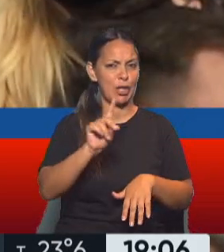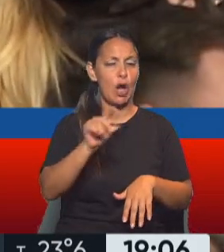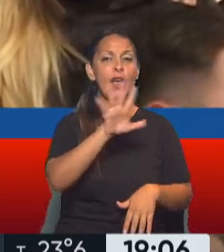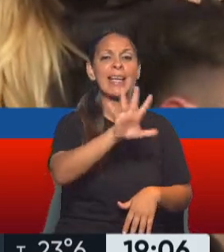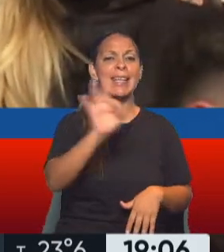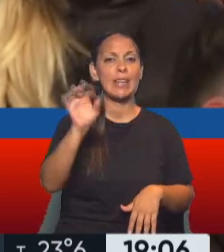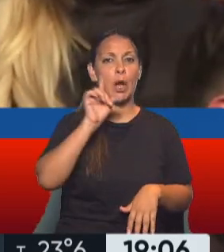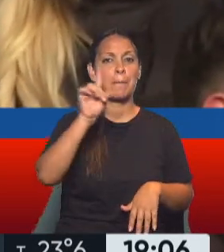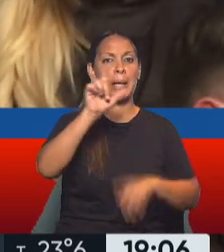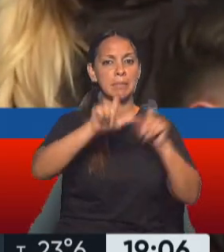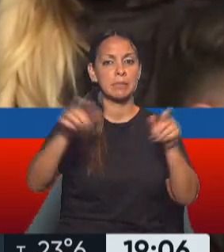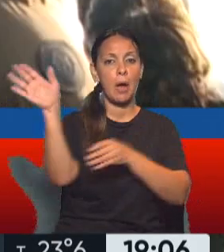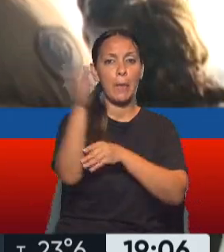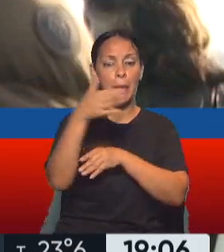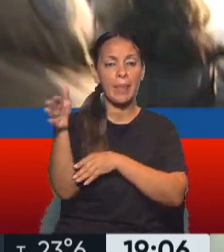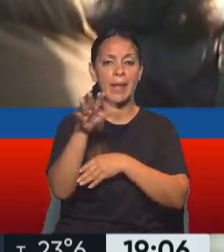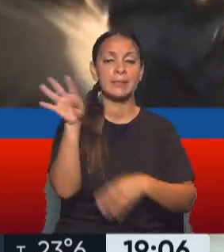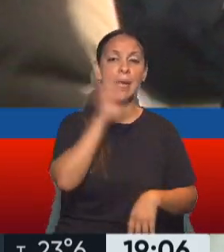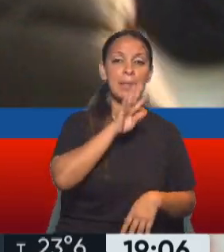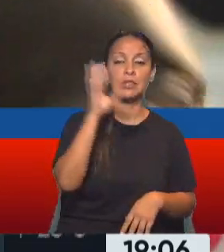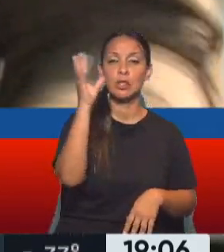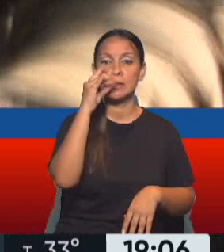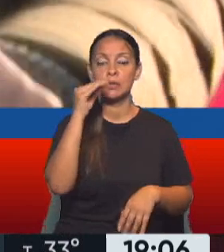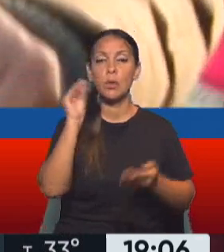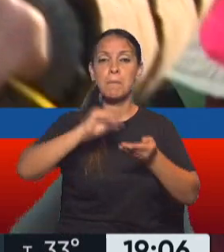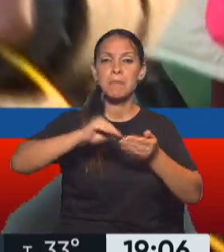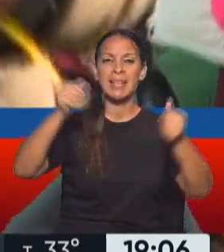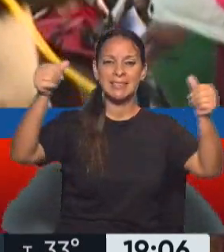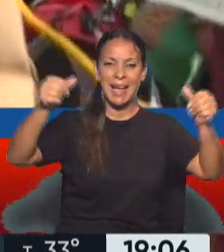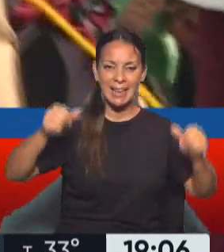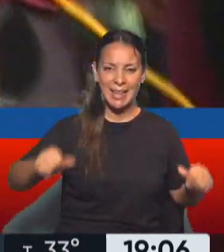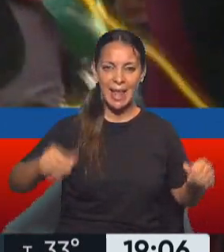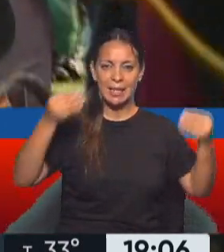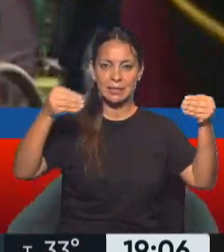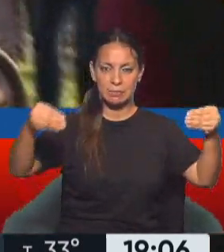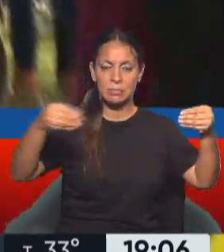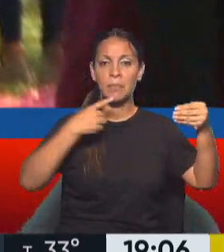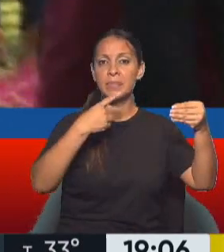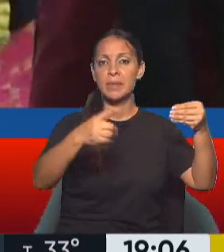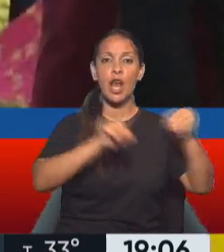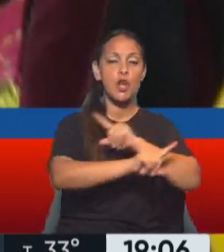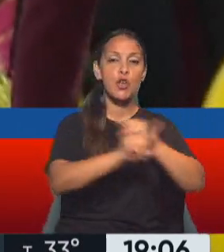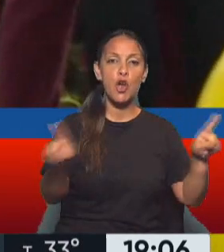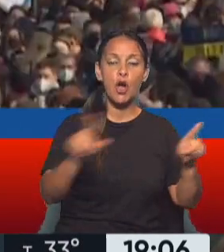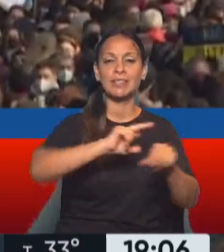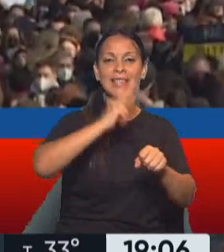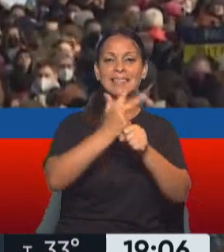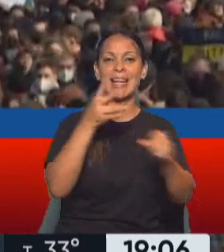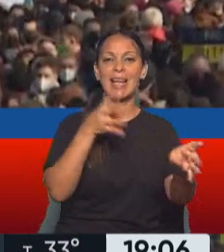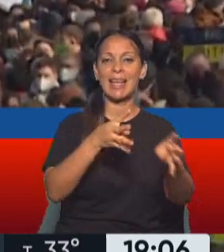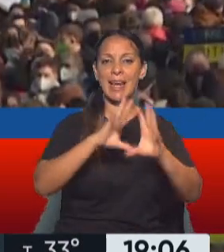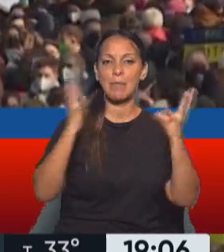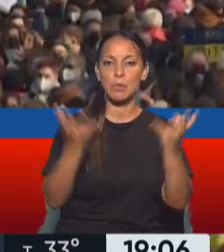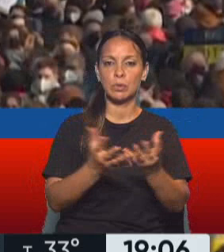portaron banderas con los colores amarillo y azul, junto a pancartas donde se leía «No a la Tercera Guerra Mundial» y «Detén